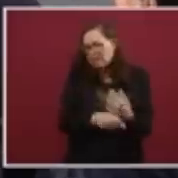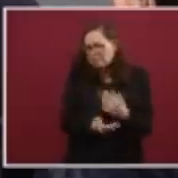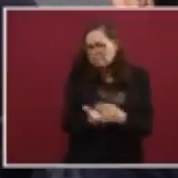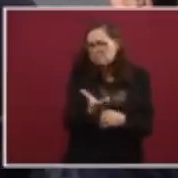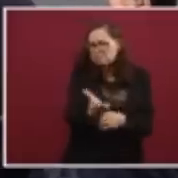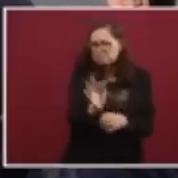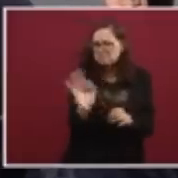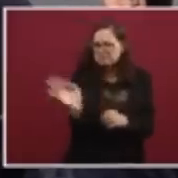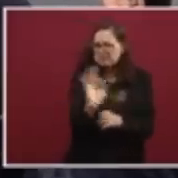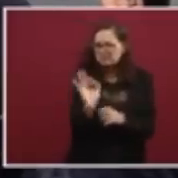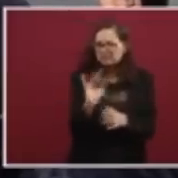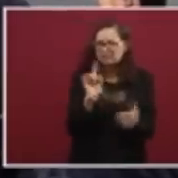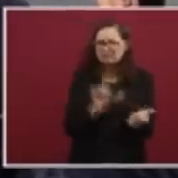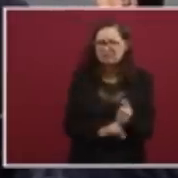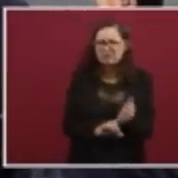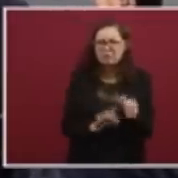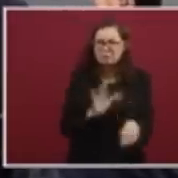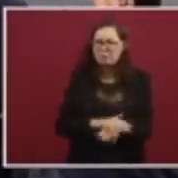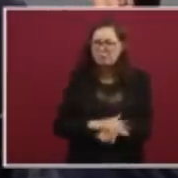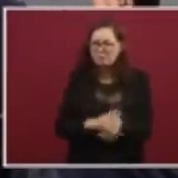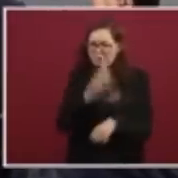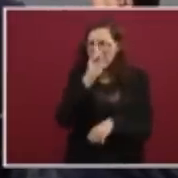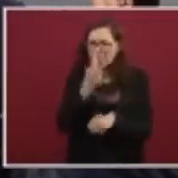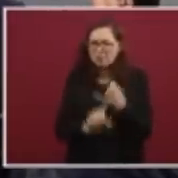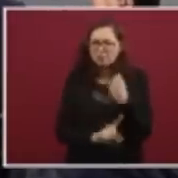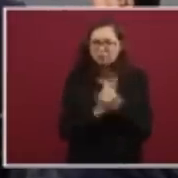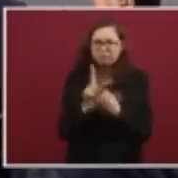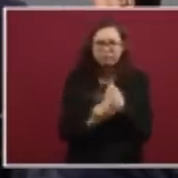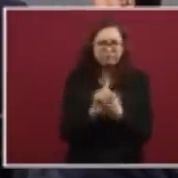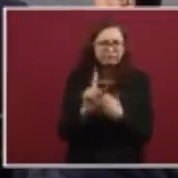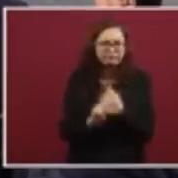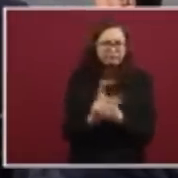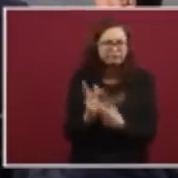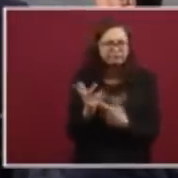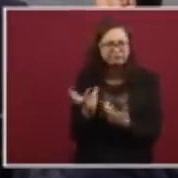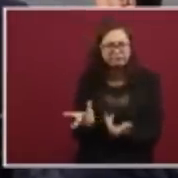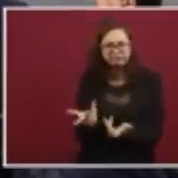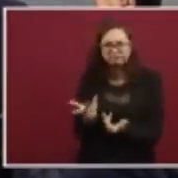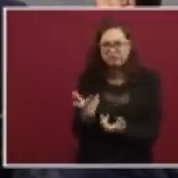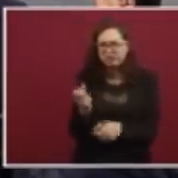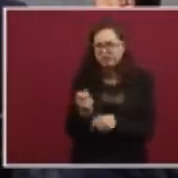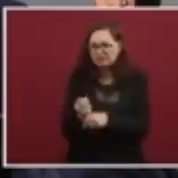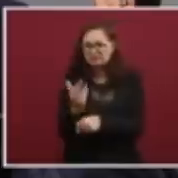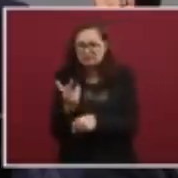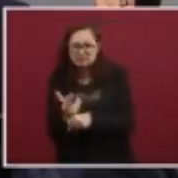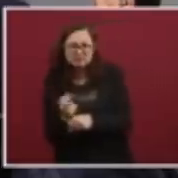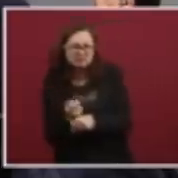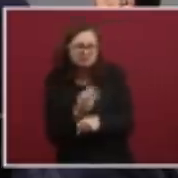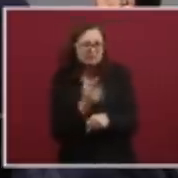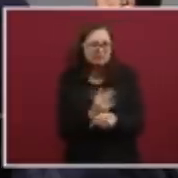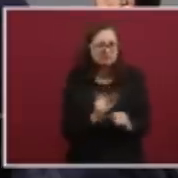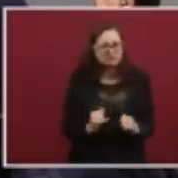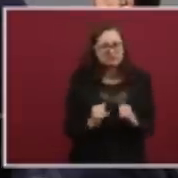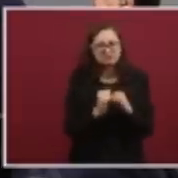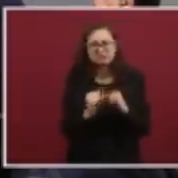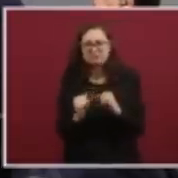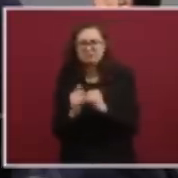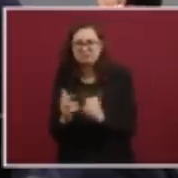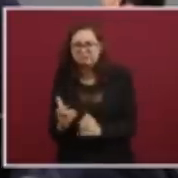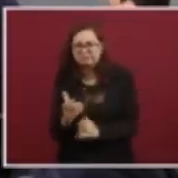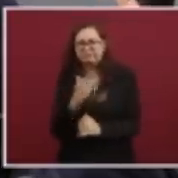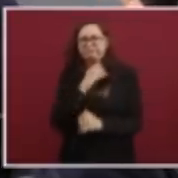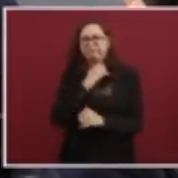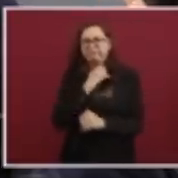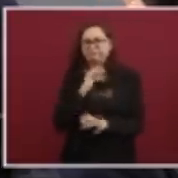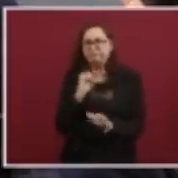le pueda generar mayores problemas de que se sientan las secretarías de Estado, las instituciones asfixiadas con